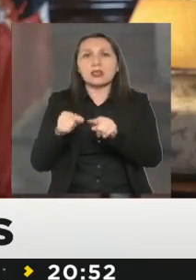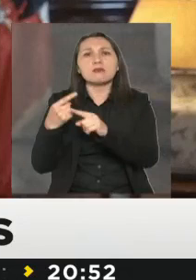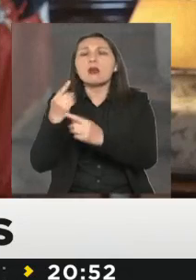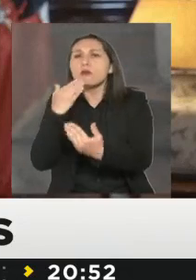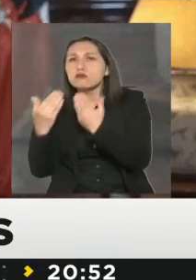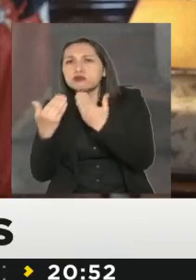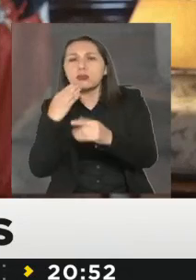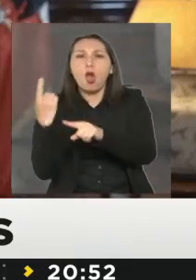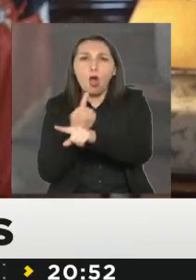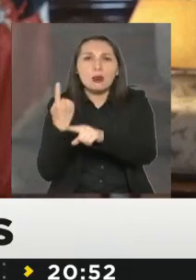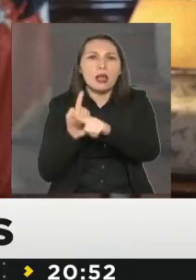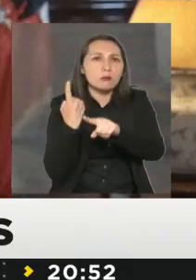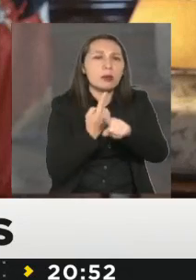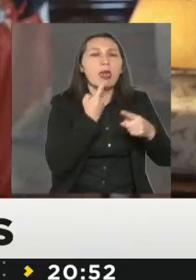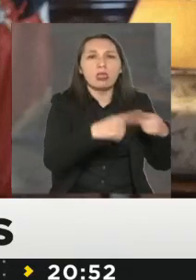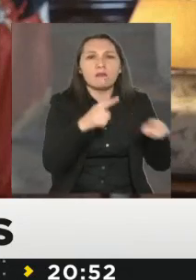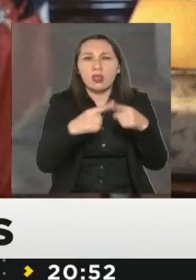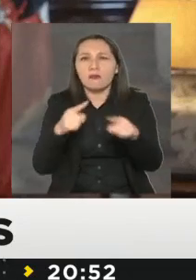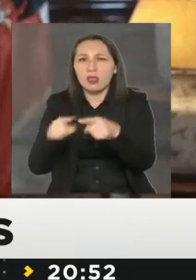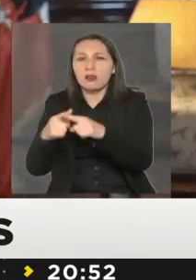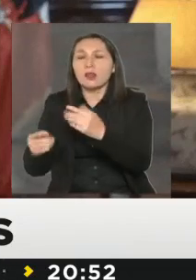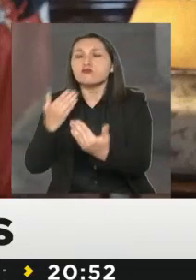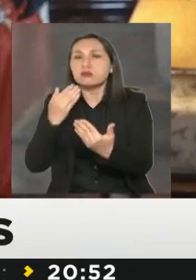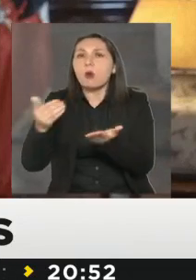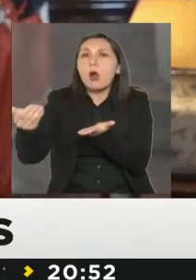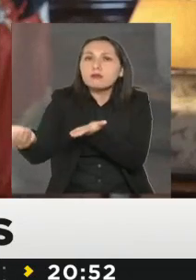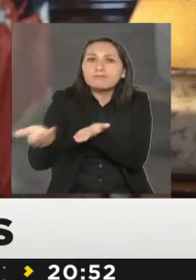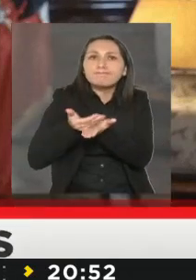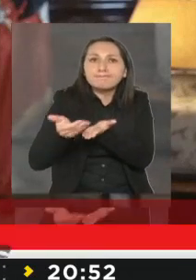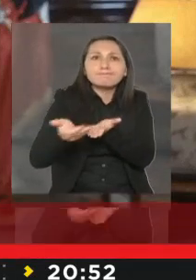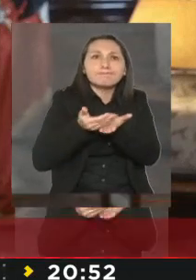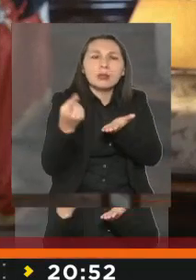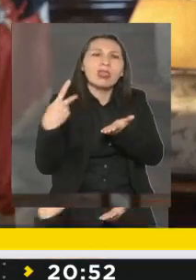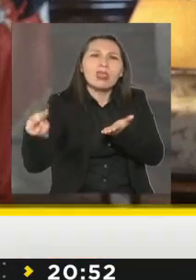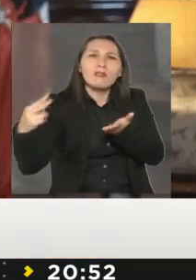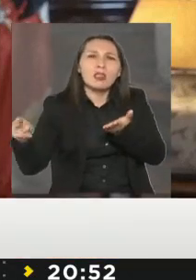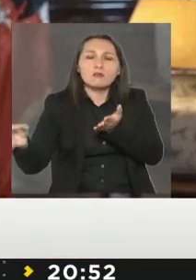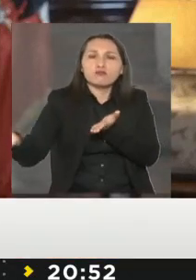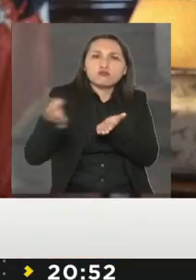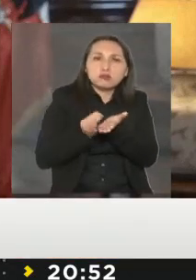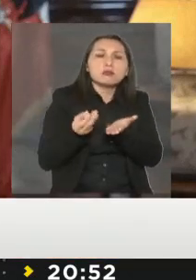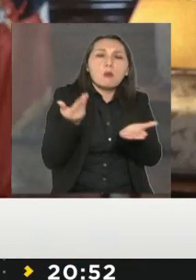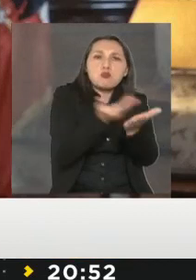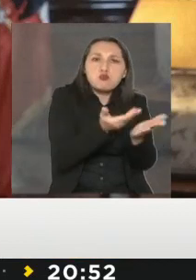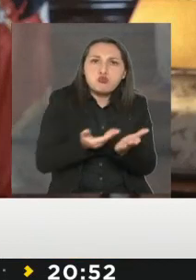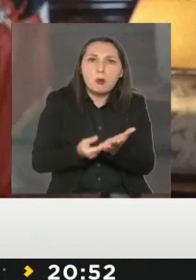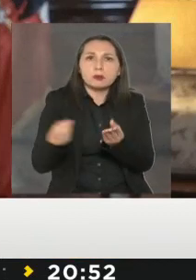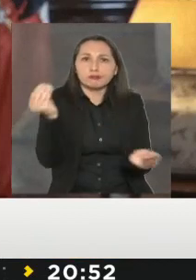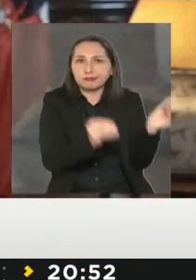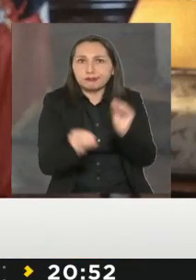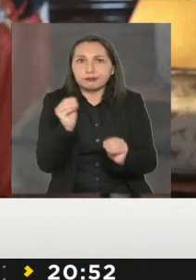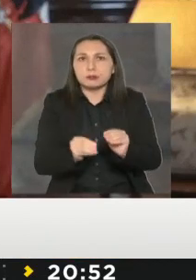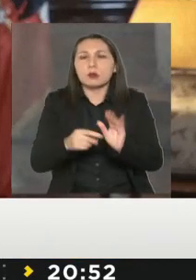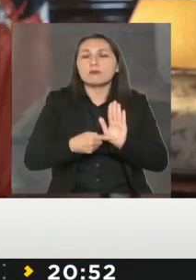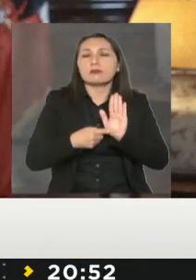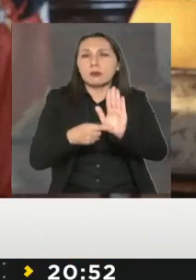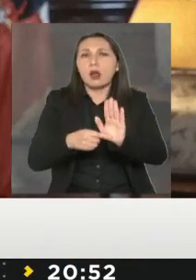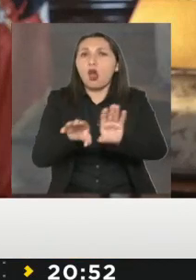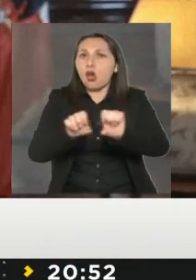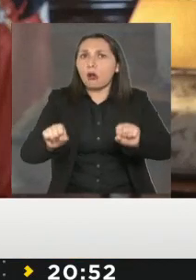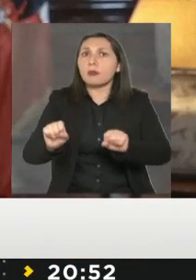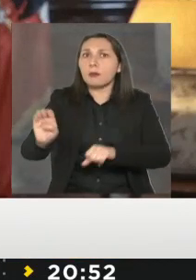ronda de conversaciones para recoger las propuestas de los distintos sectores que se han comprometido ante el país con establecer